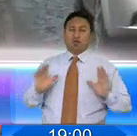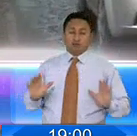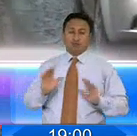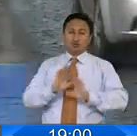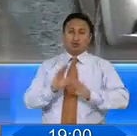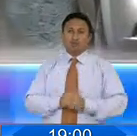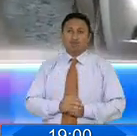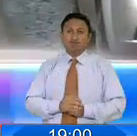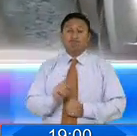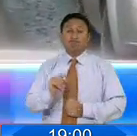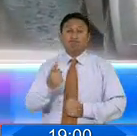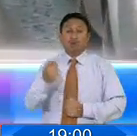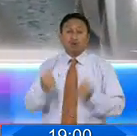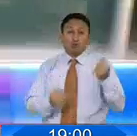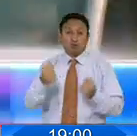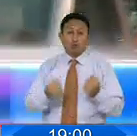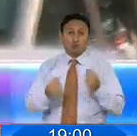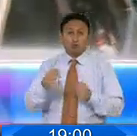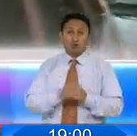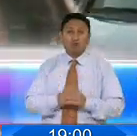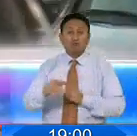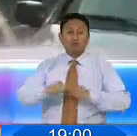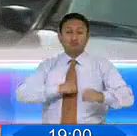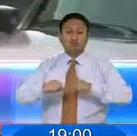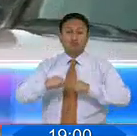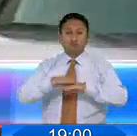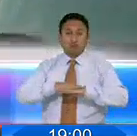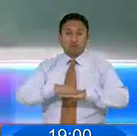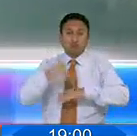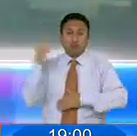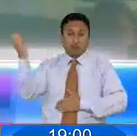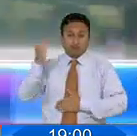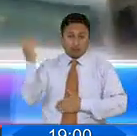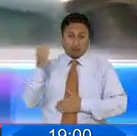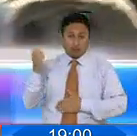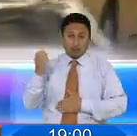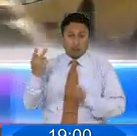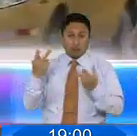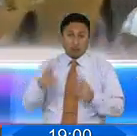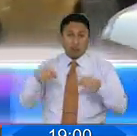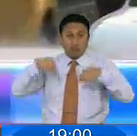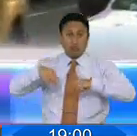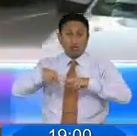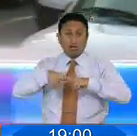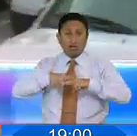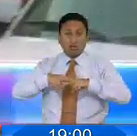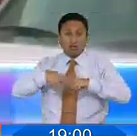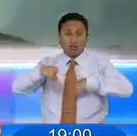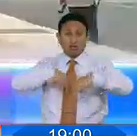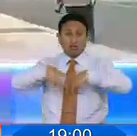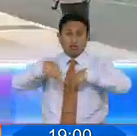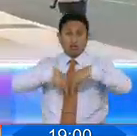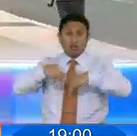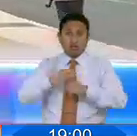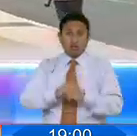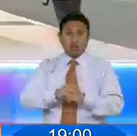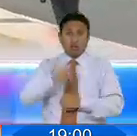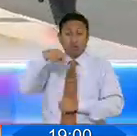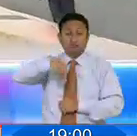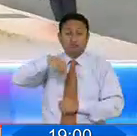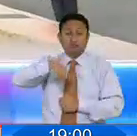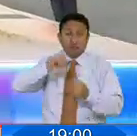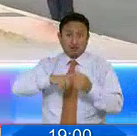los vehículos que cumplan con actividades básicas de emergencia y también los taxis que se movilicen dentro del perímetro